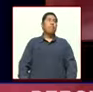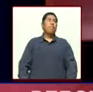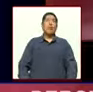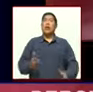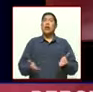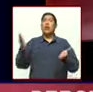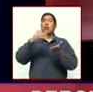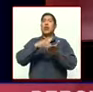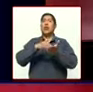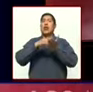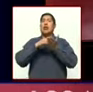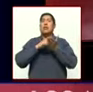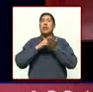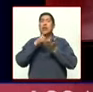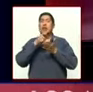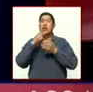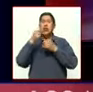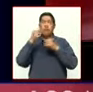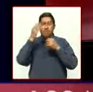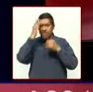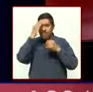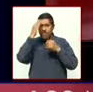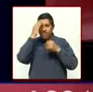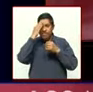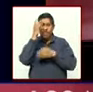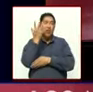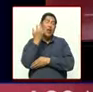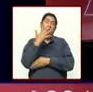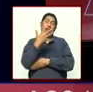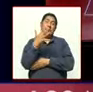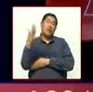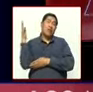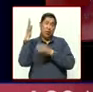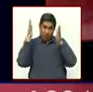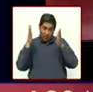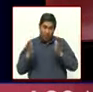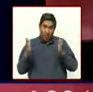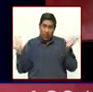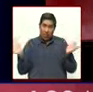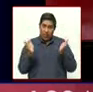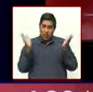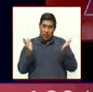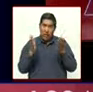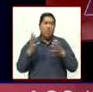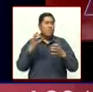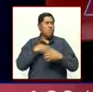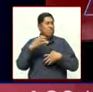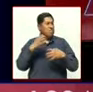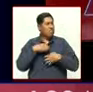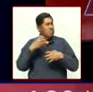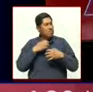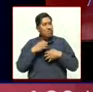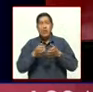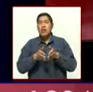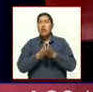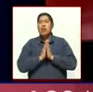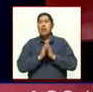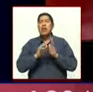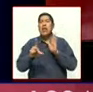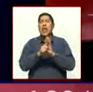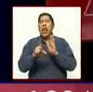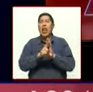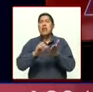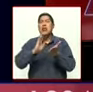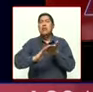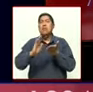Y nuevamente los ambientalistas se pronuncian y marchan en protesta de estos incendios forestales y piden la abrogación de las leyes